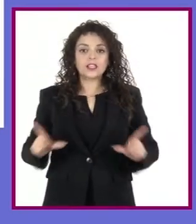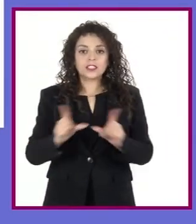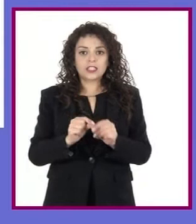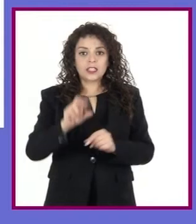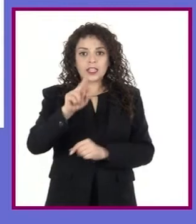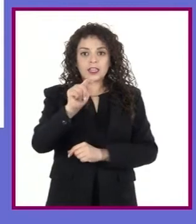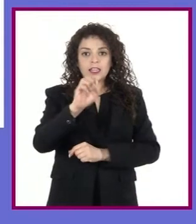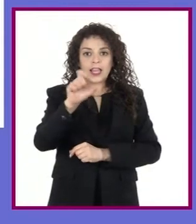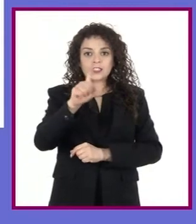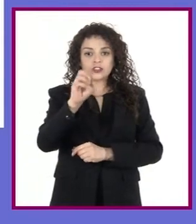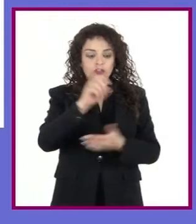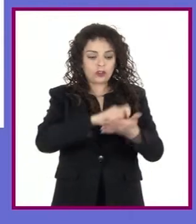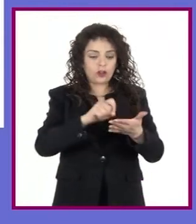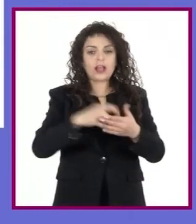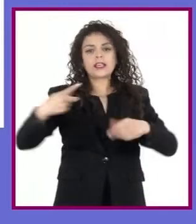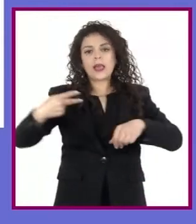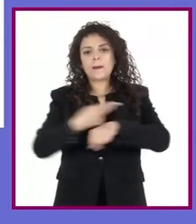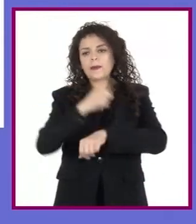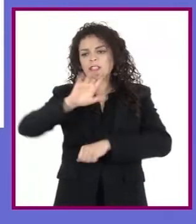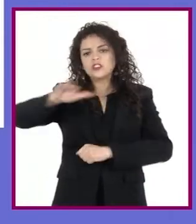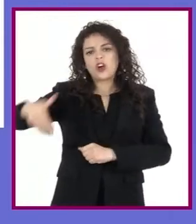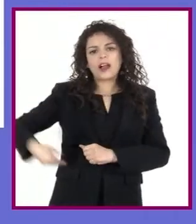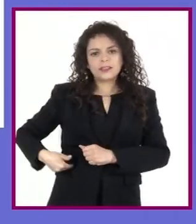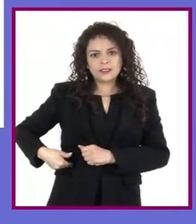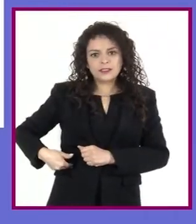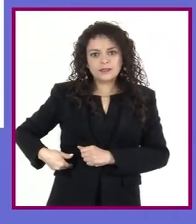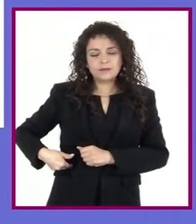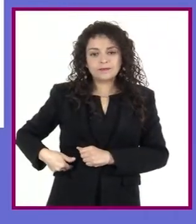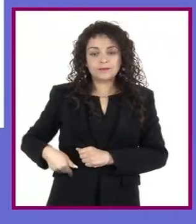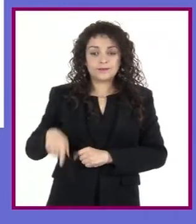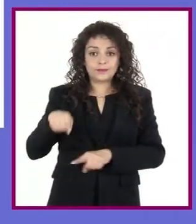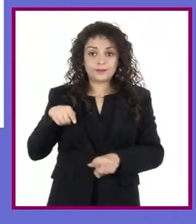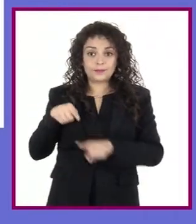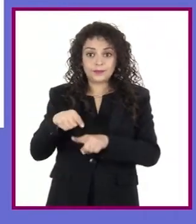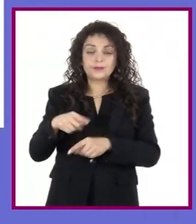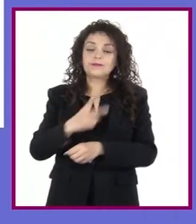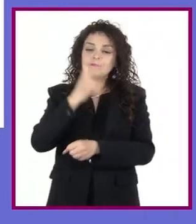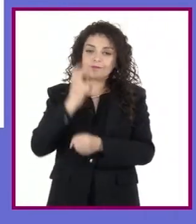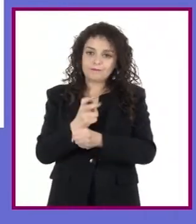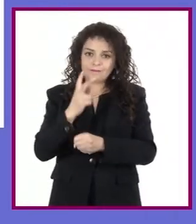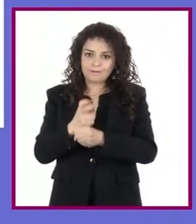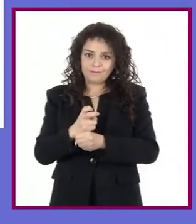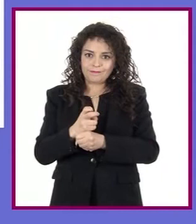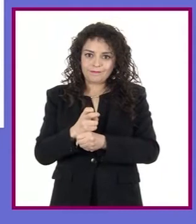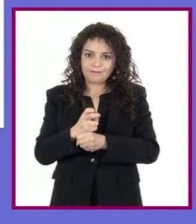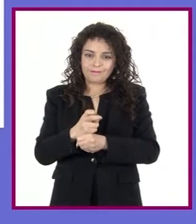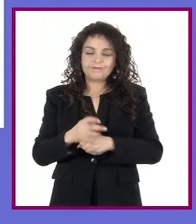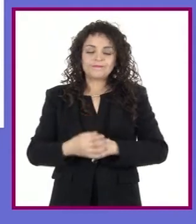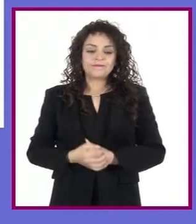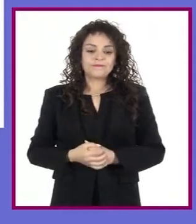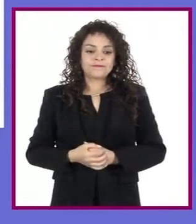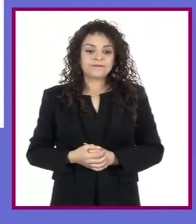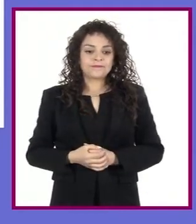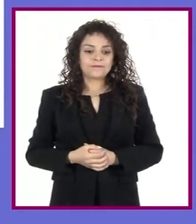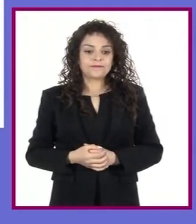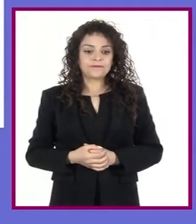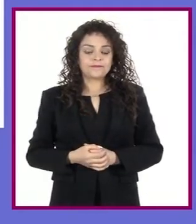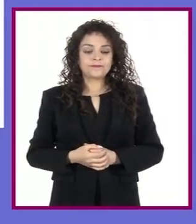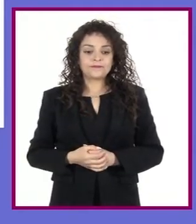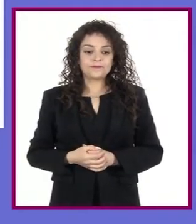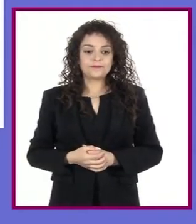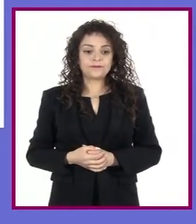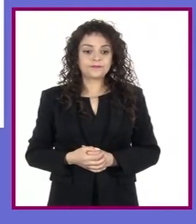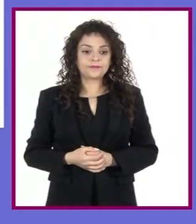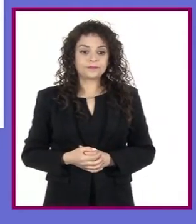ese incidente que puede ser considerado como una fuente secundaria. A partir de esto es que